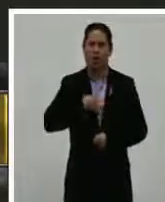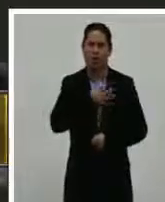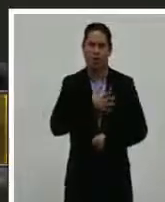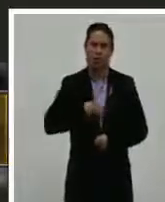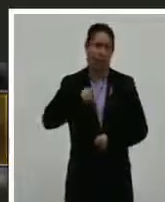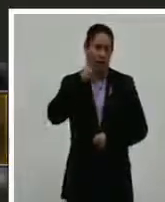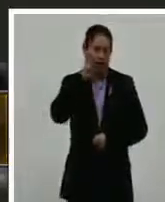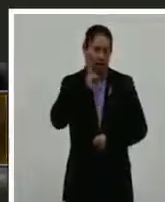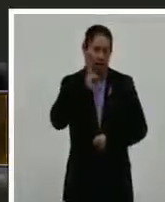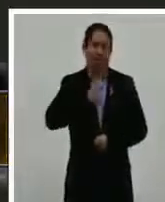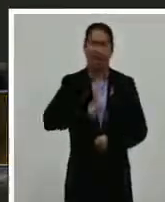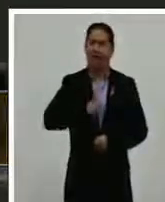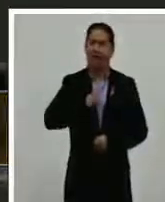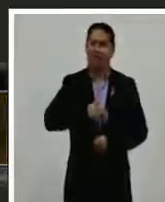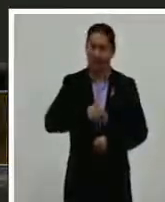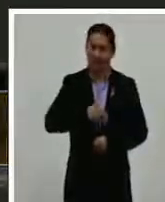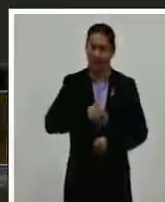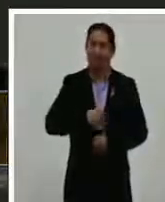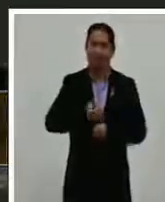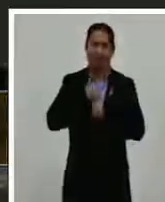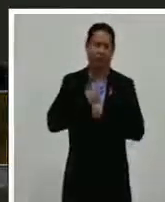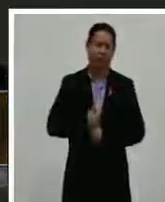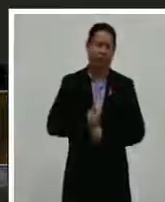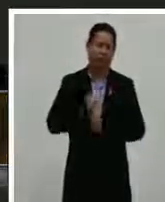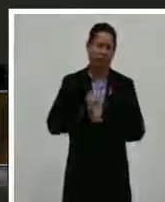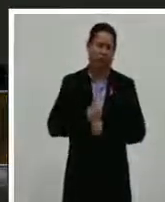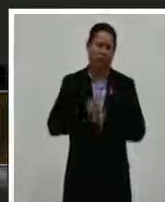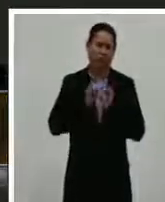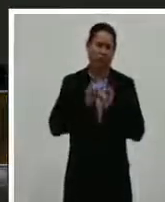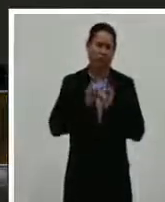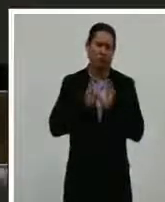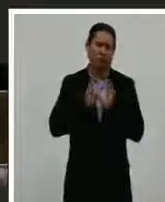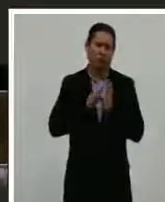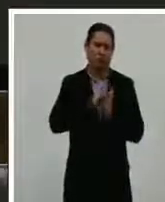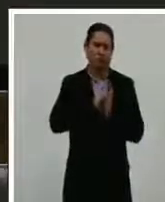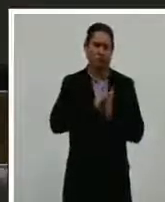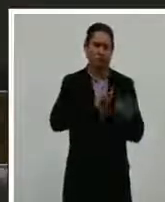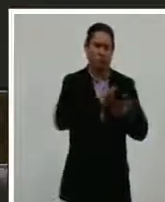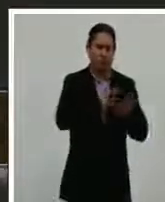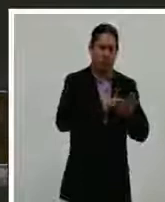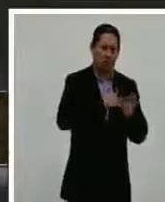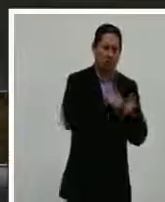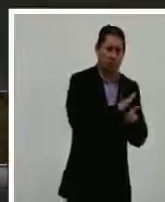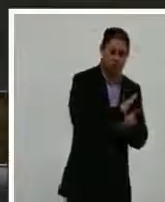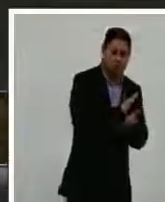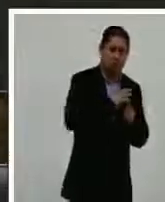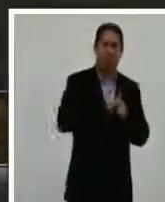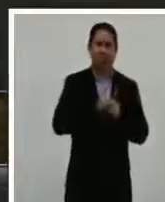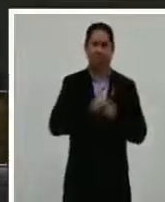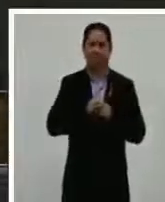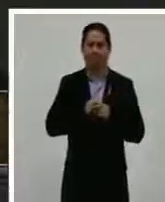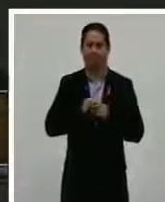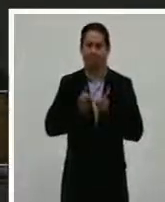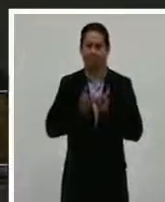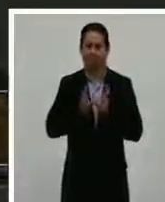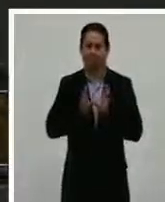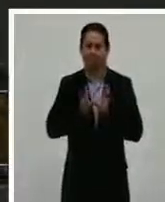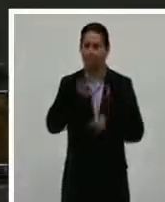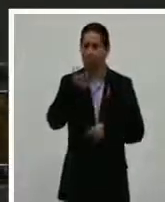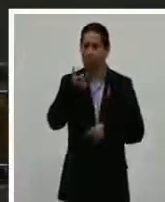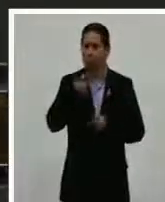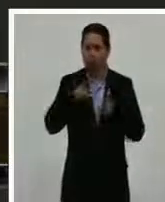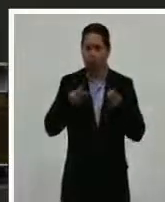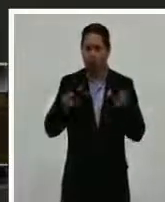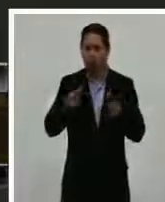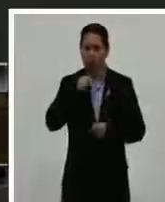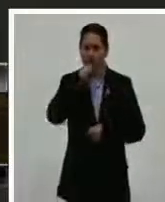con cáncer han sufrido el riesgo de perder sus empleos riesgo de perder sus ingresos para poder